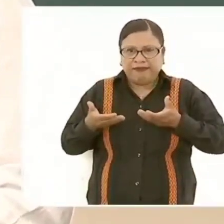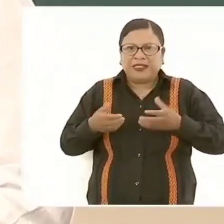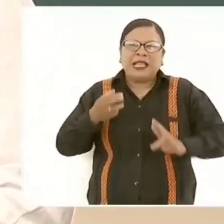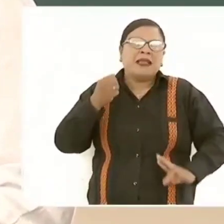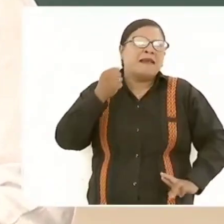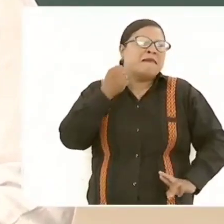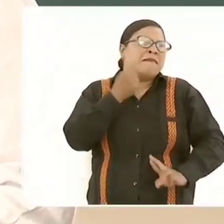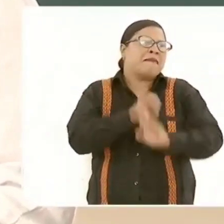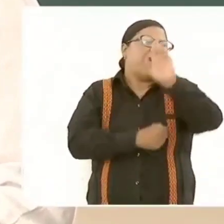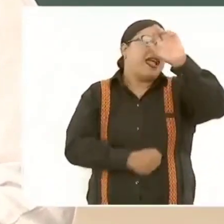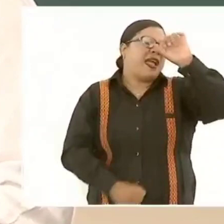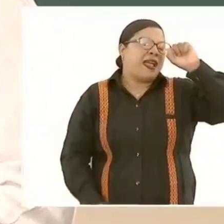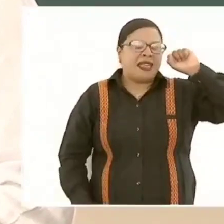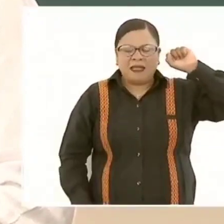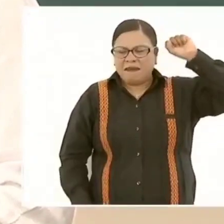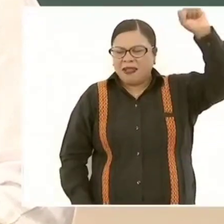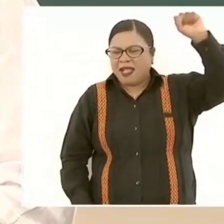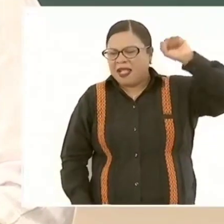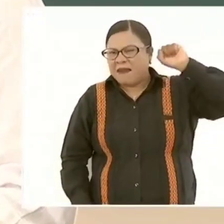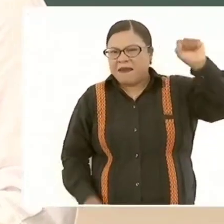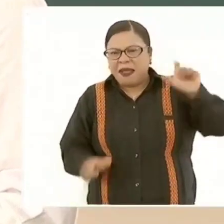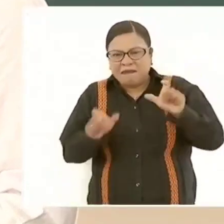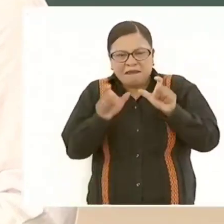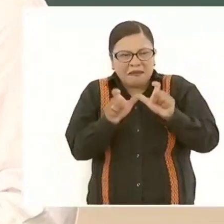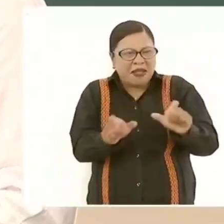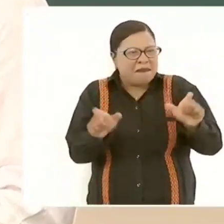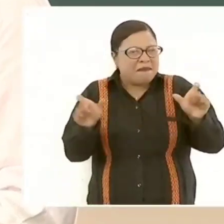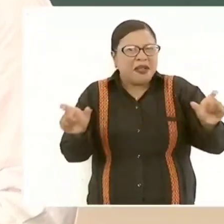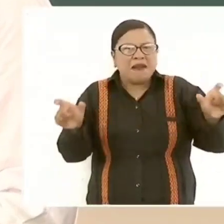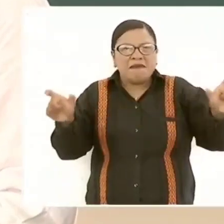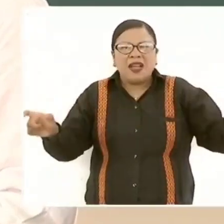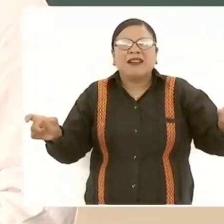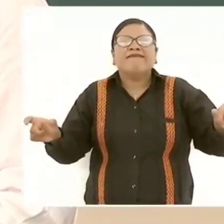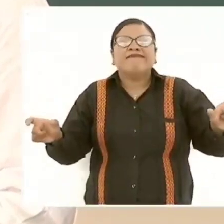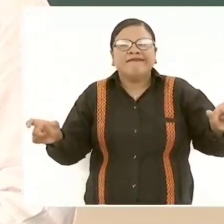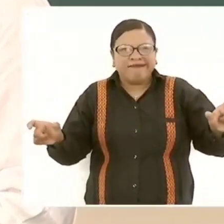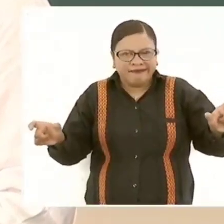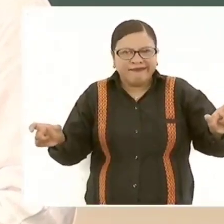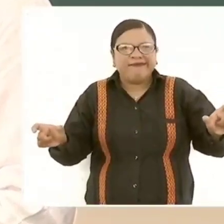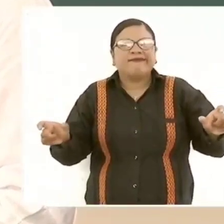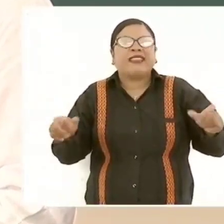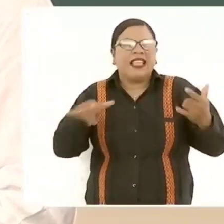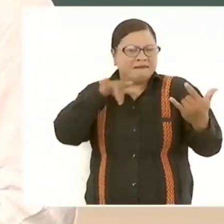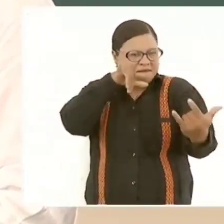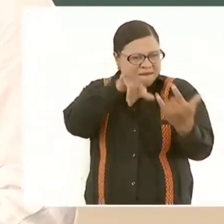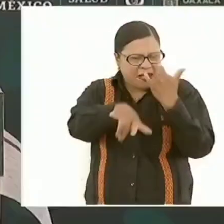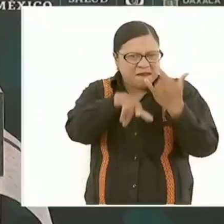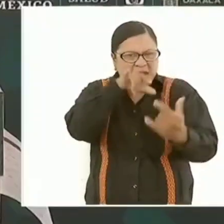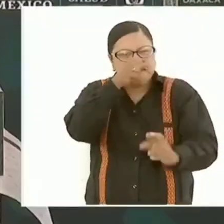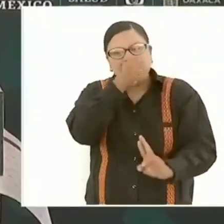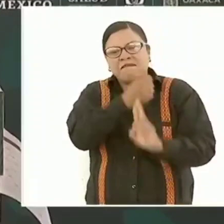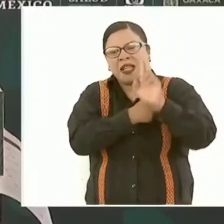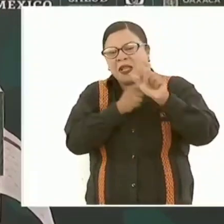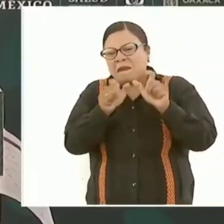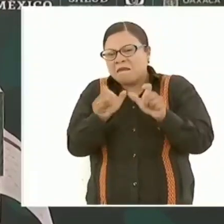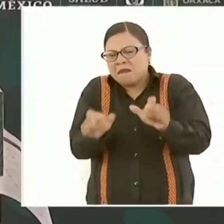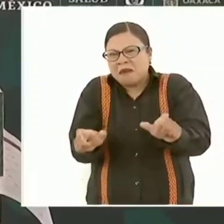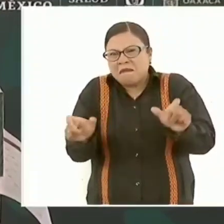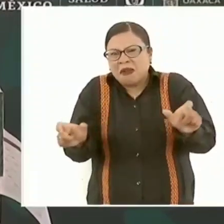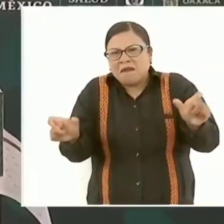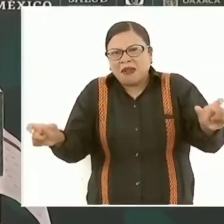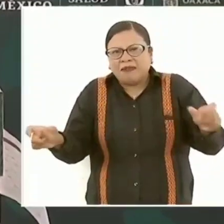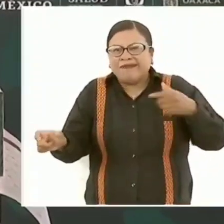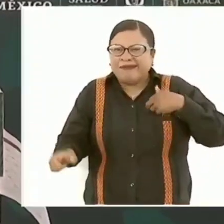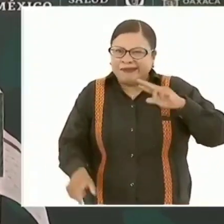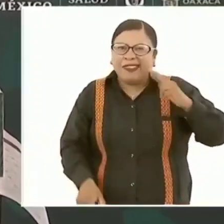plantones y movimientos, tomaban carreteras. Y me acuerdo